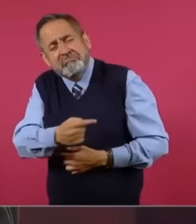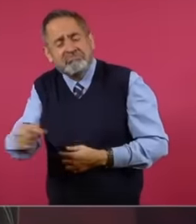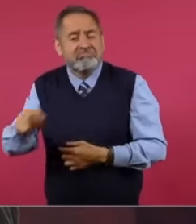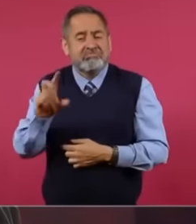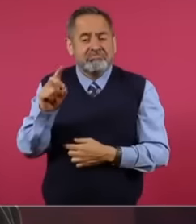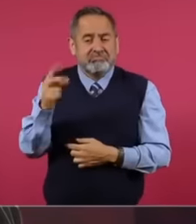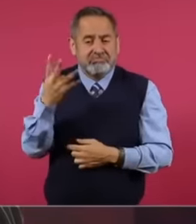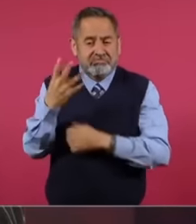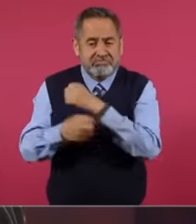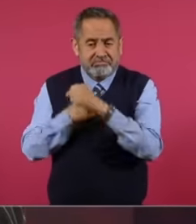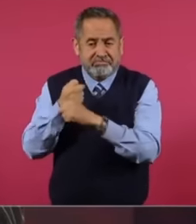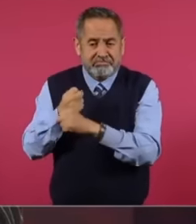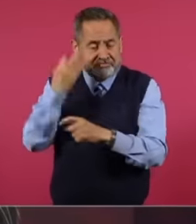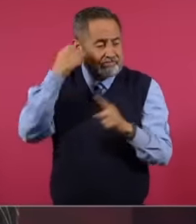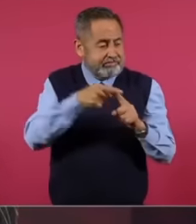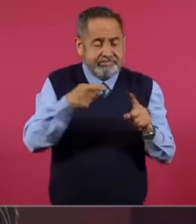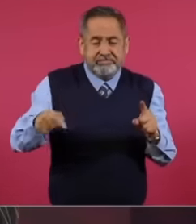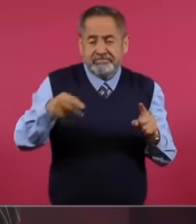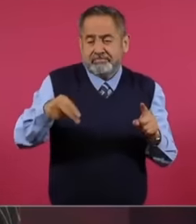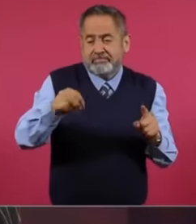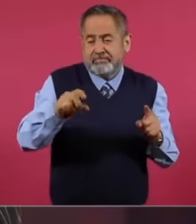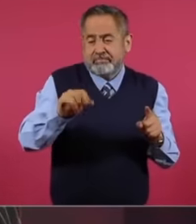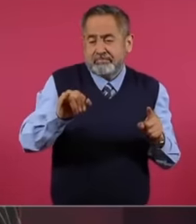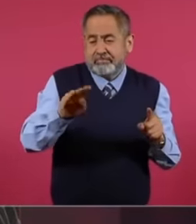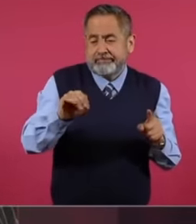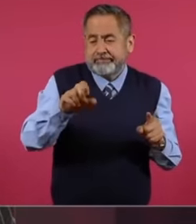Todo el periodo neoliberal o neoporfirista,